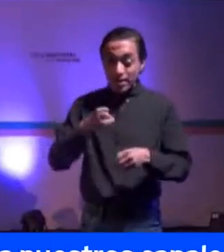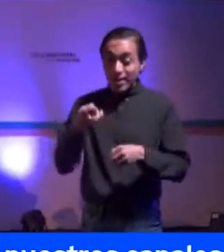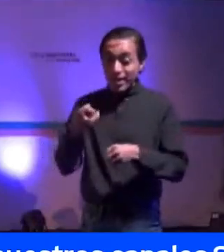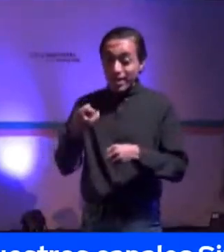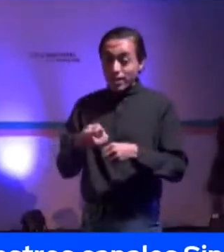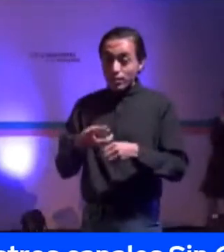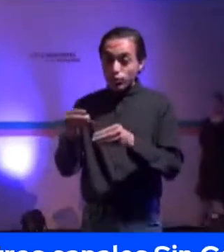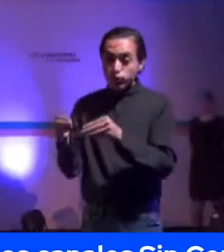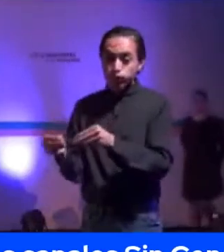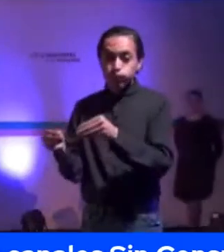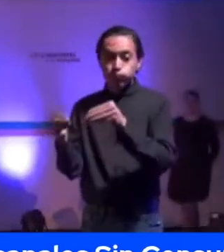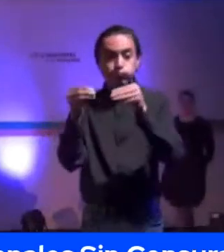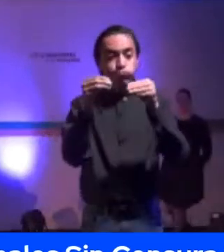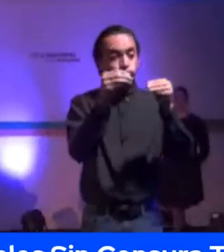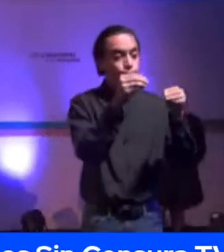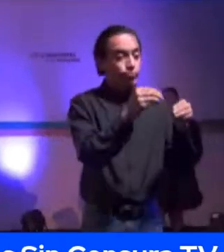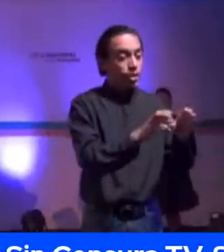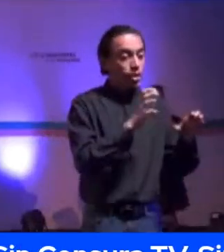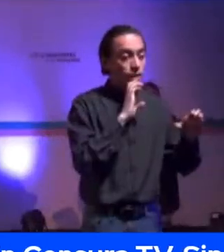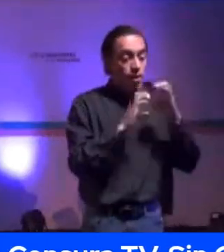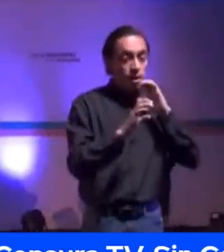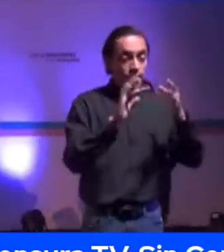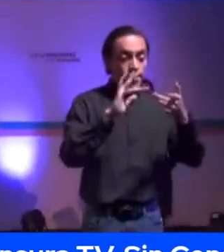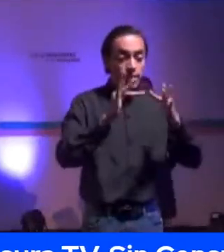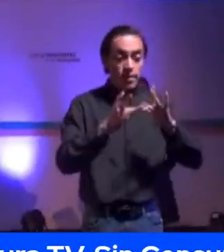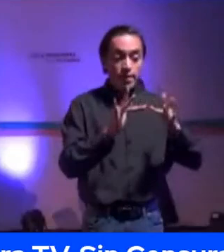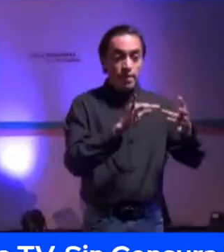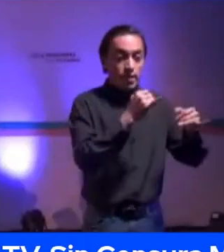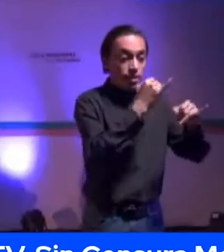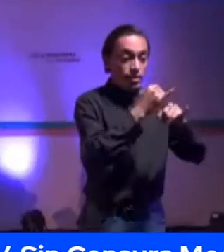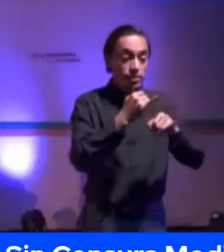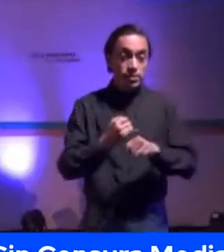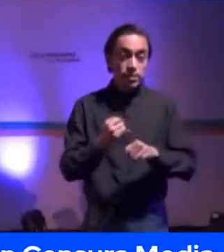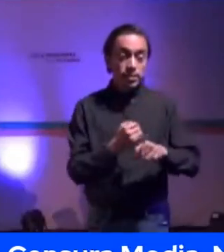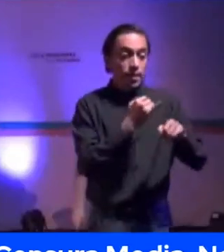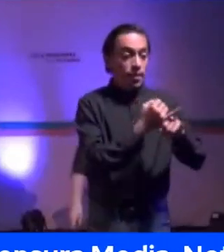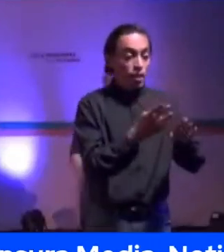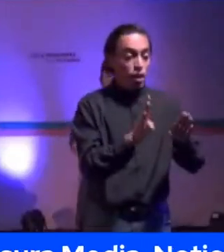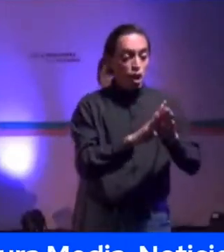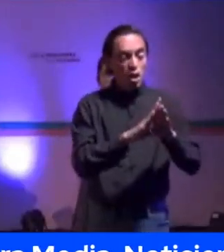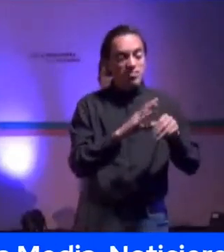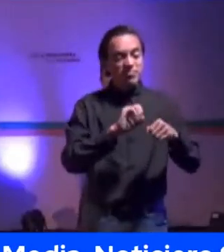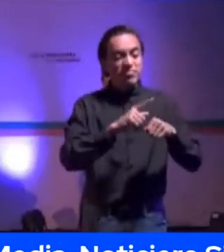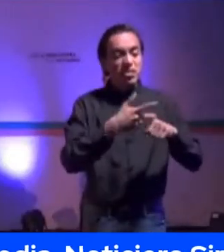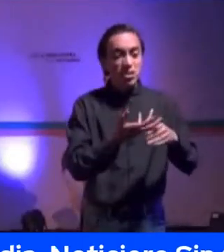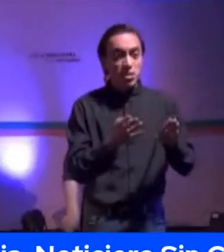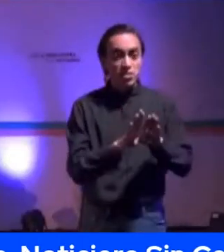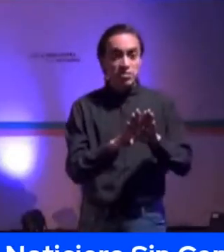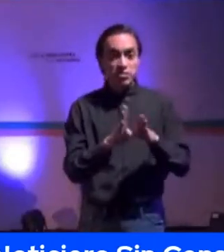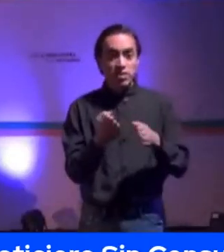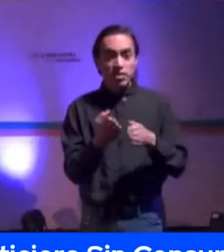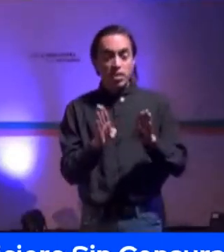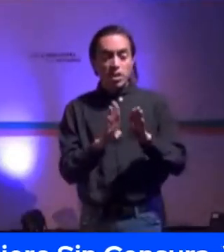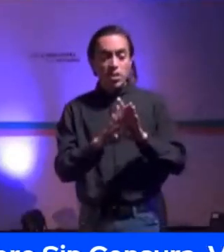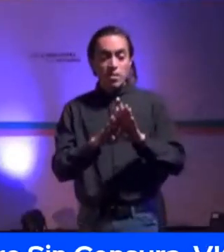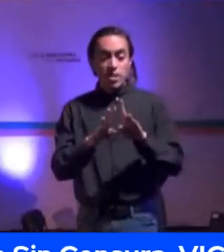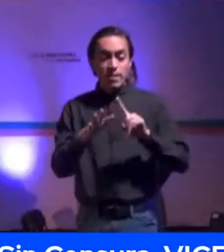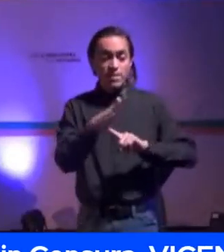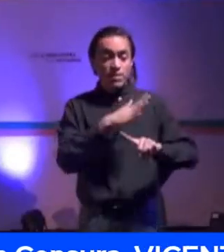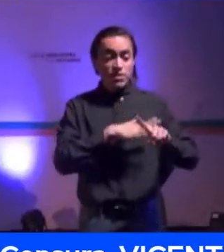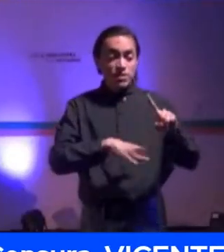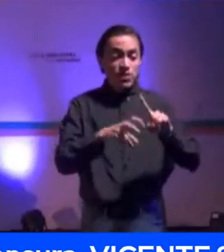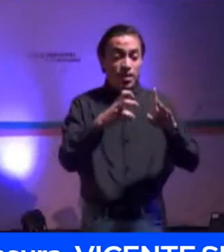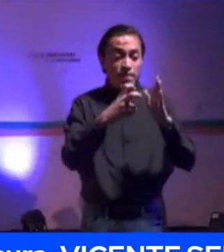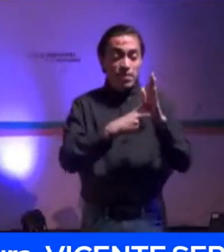los digitales, a los alternativos, el amarillismo, la lacra de la descontextualización,